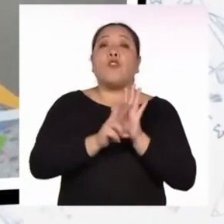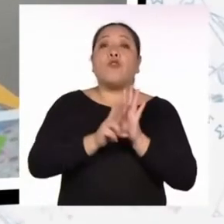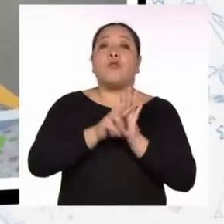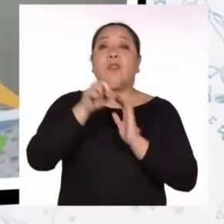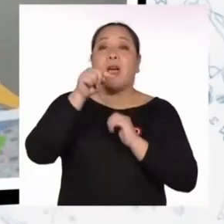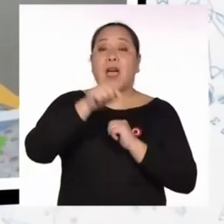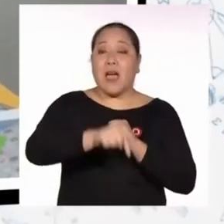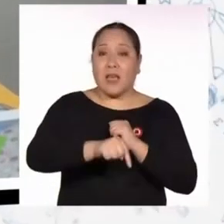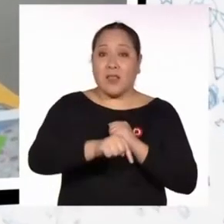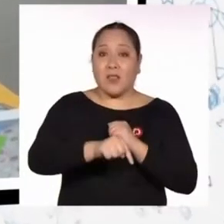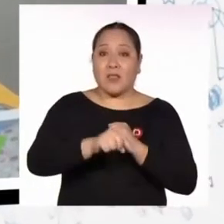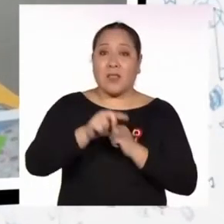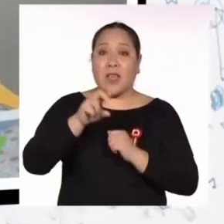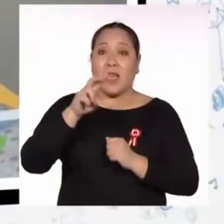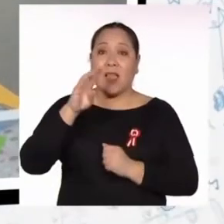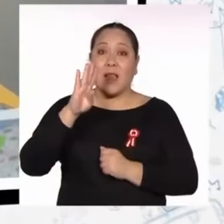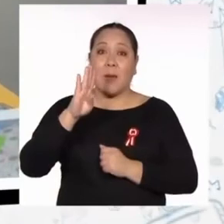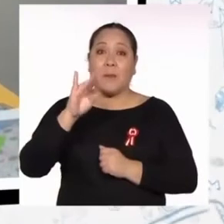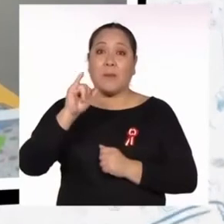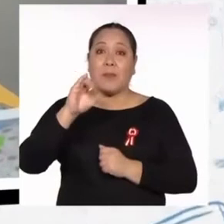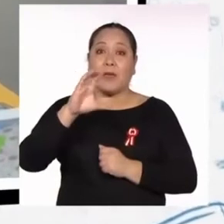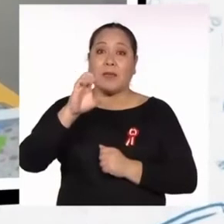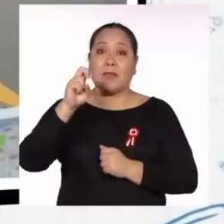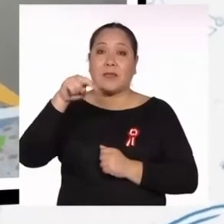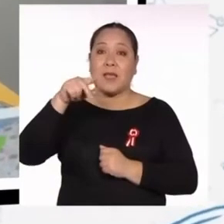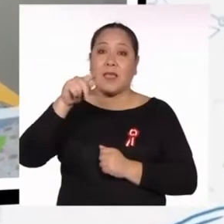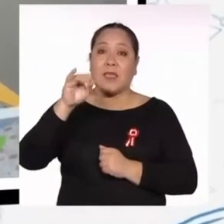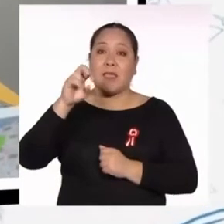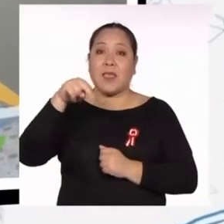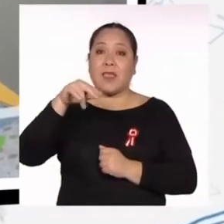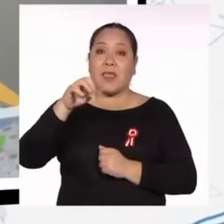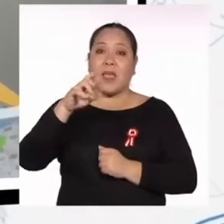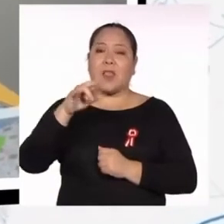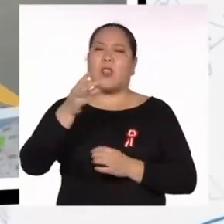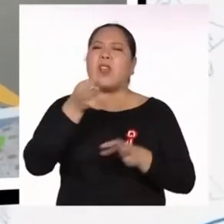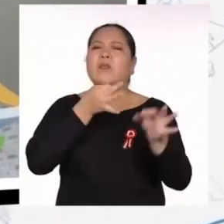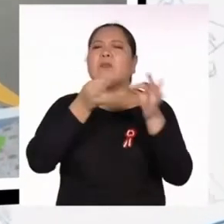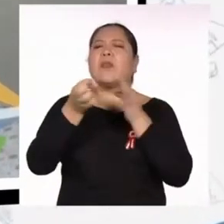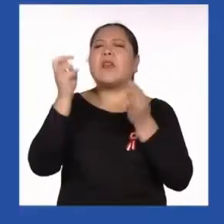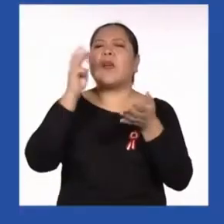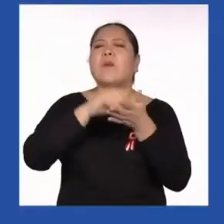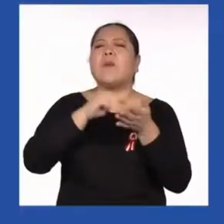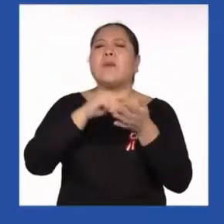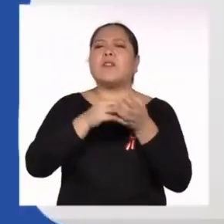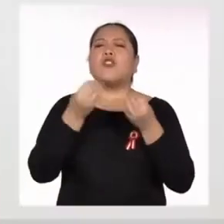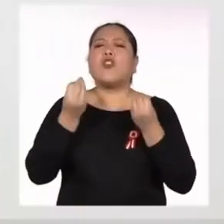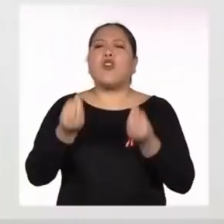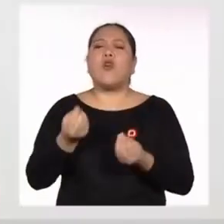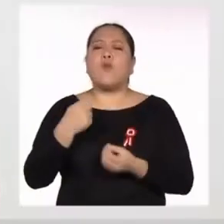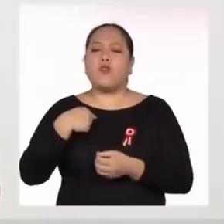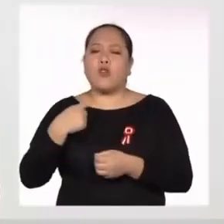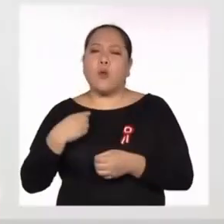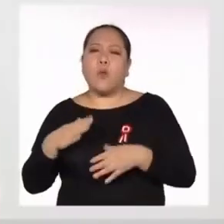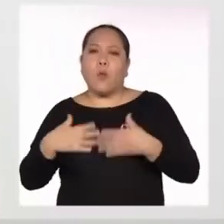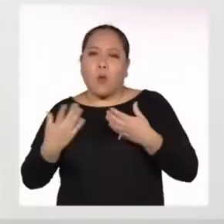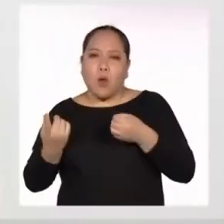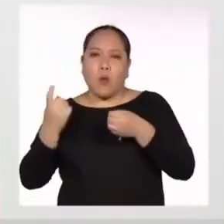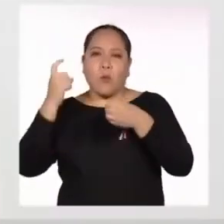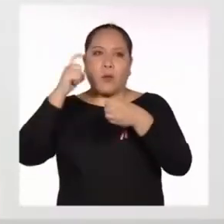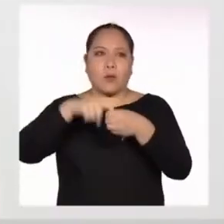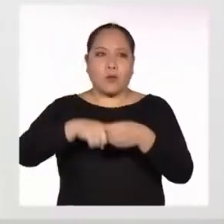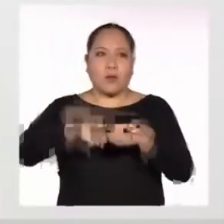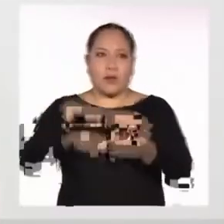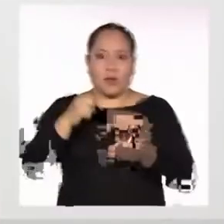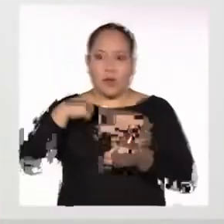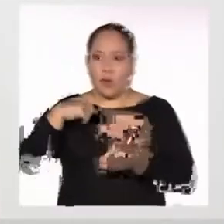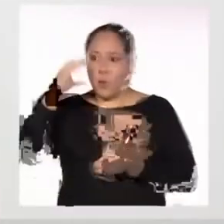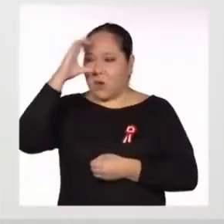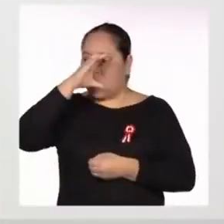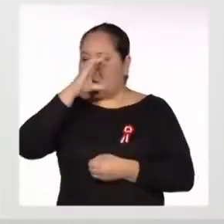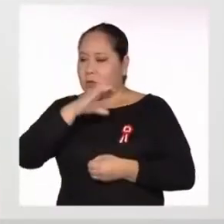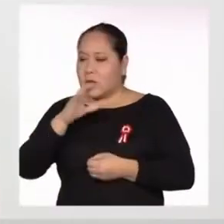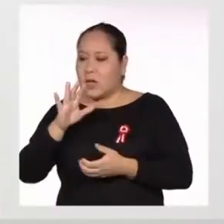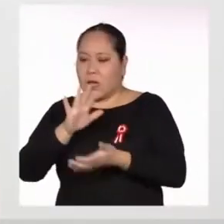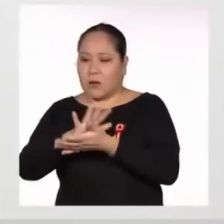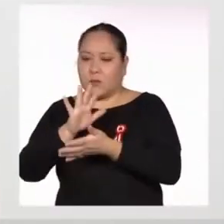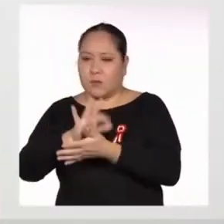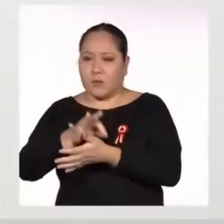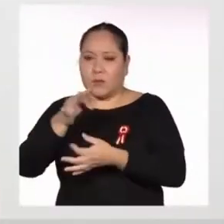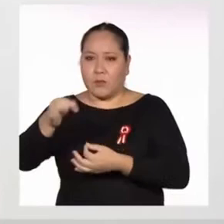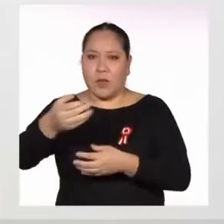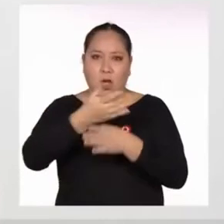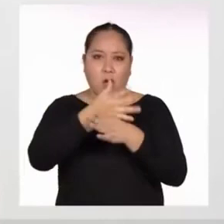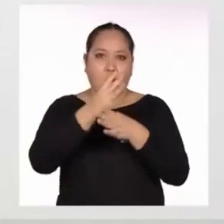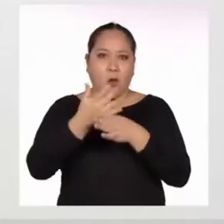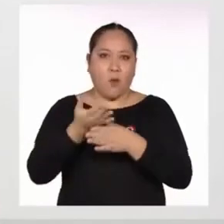expliquen más de este proyecto y cómo podría ser parte de voy a buscar el archivo entre mis cosas para